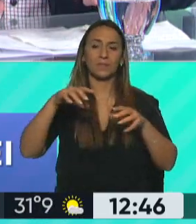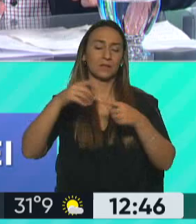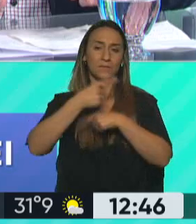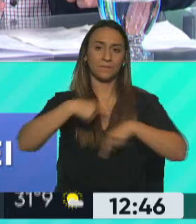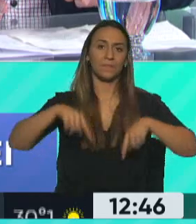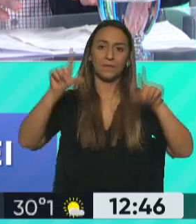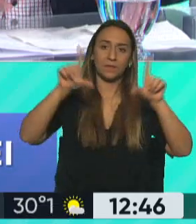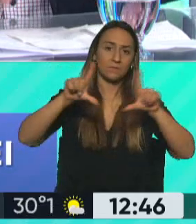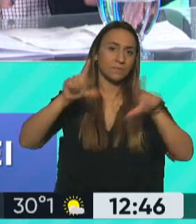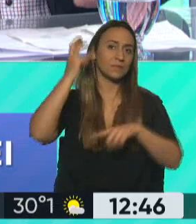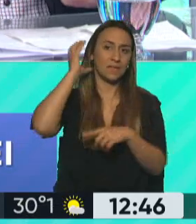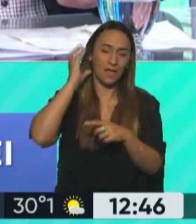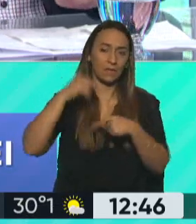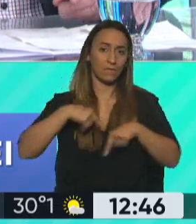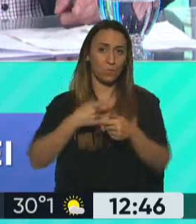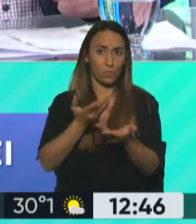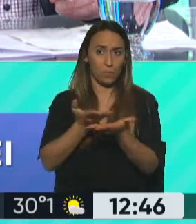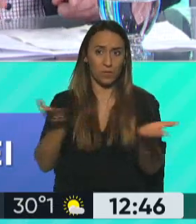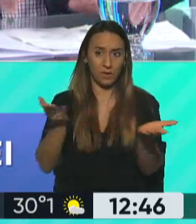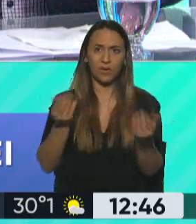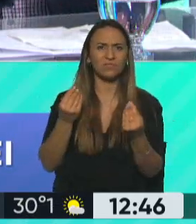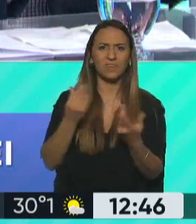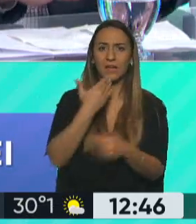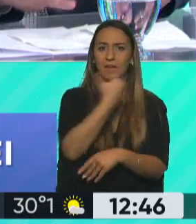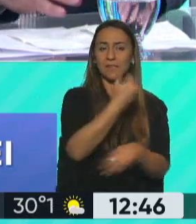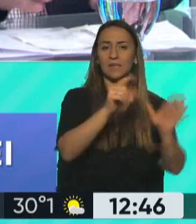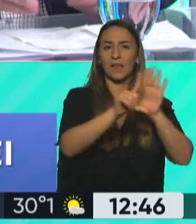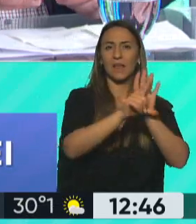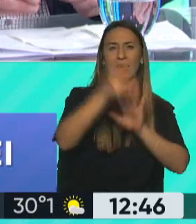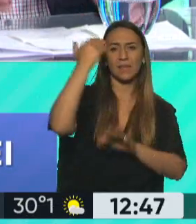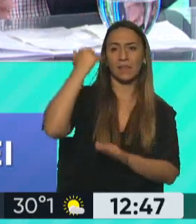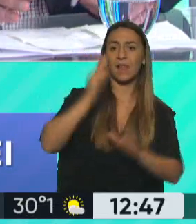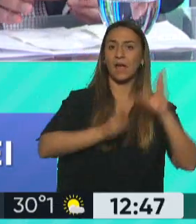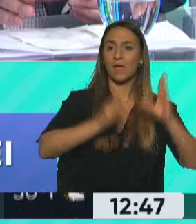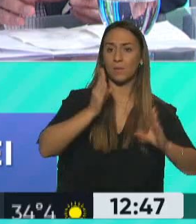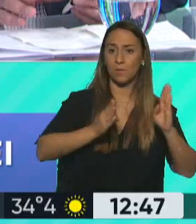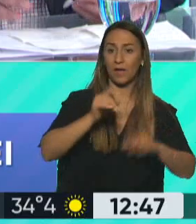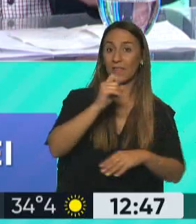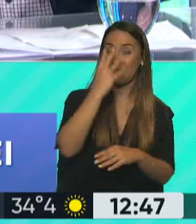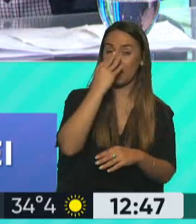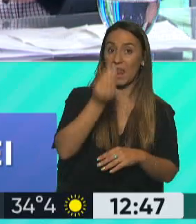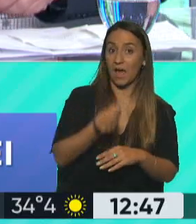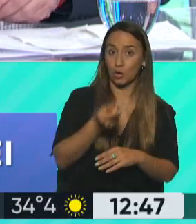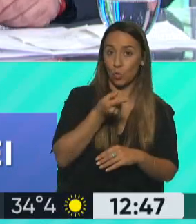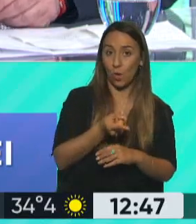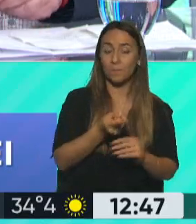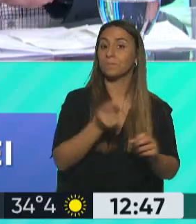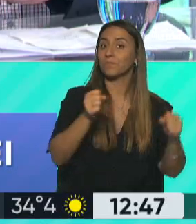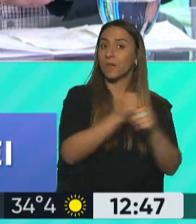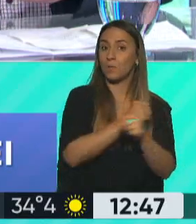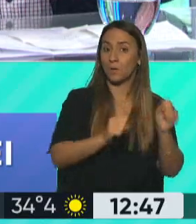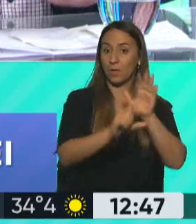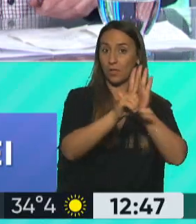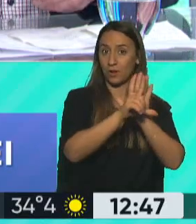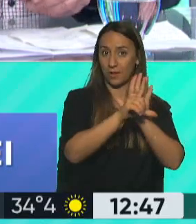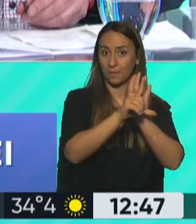sancionó con la creación del Sistema Nacional de Medios Públicos, allá y hace tiempo, en la época de Fernando de la Rúa. Años después